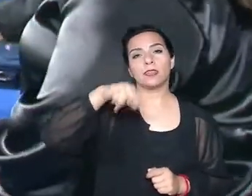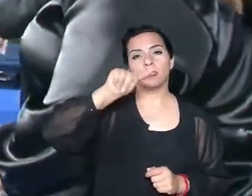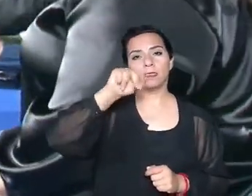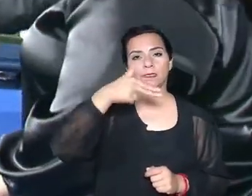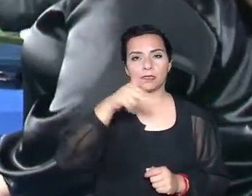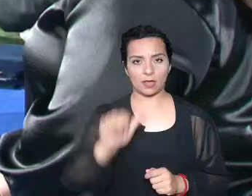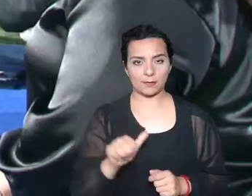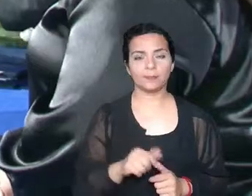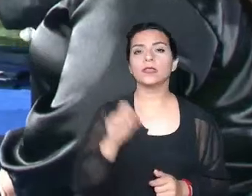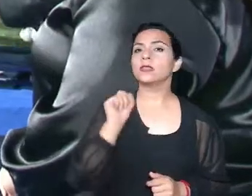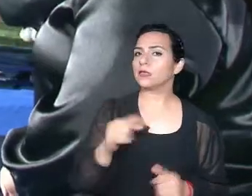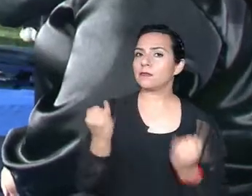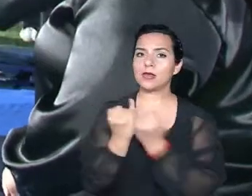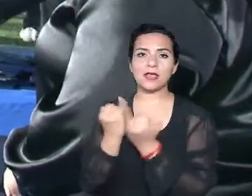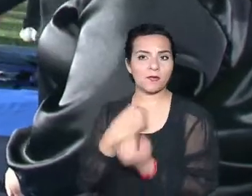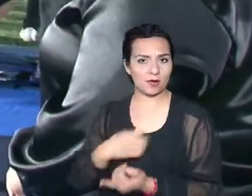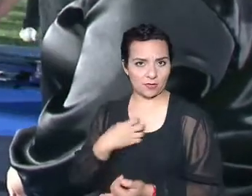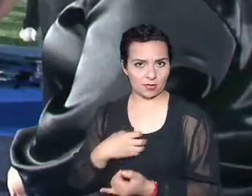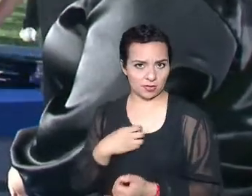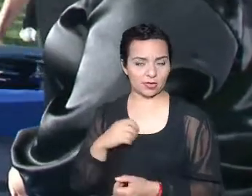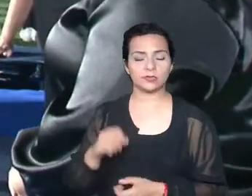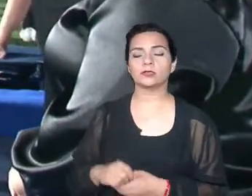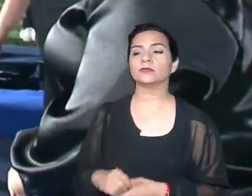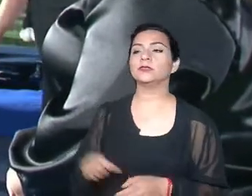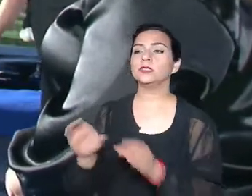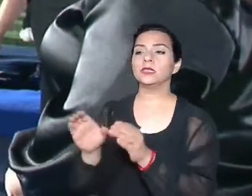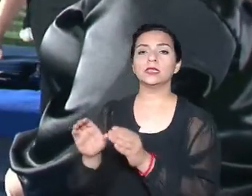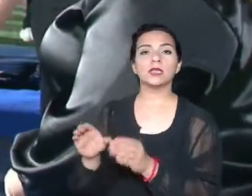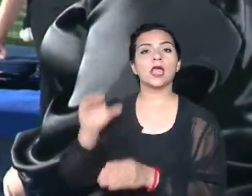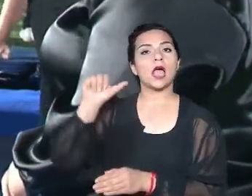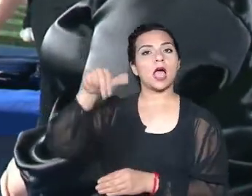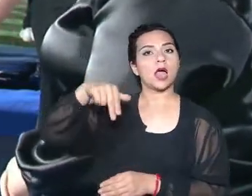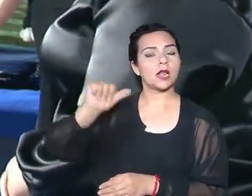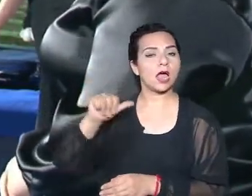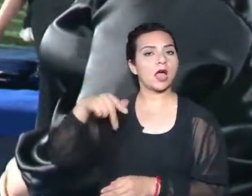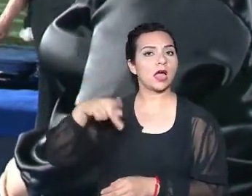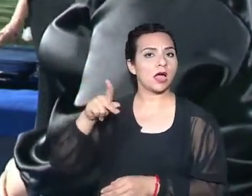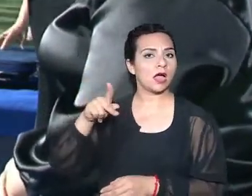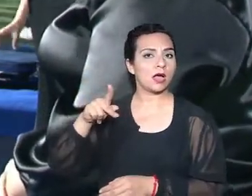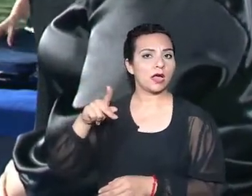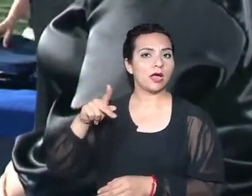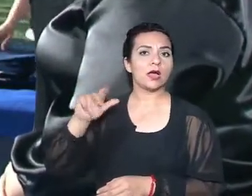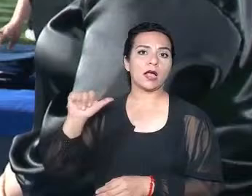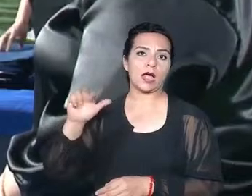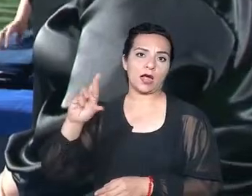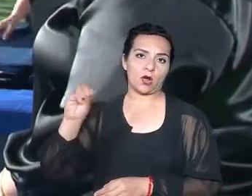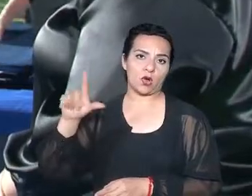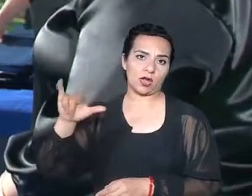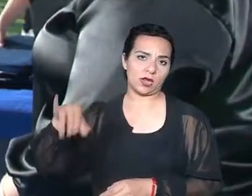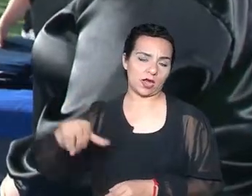Con igual entusiasmo recibe su reconocimiento Ana Carolina Márquez Camacho.